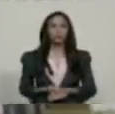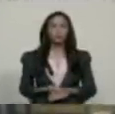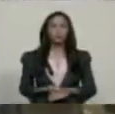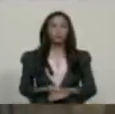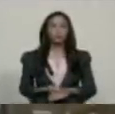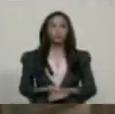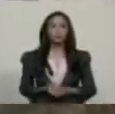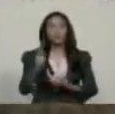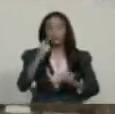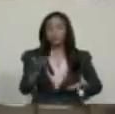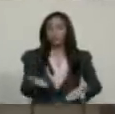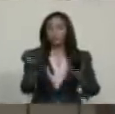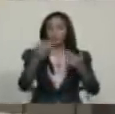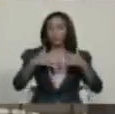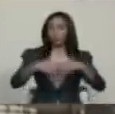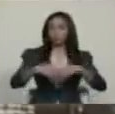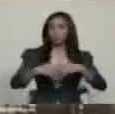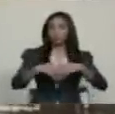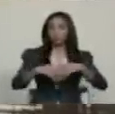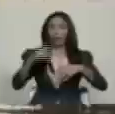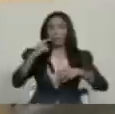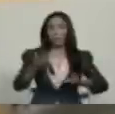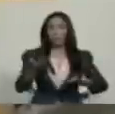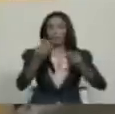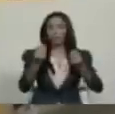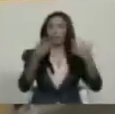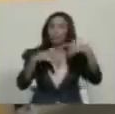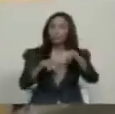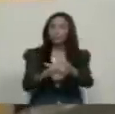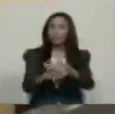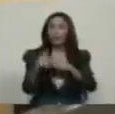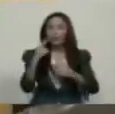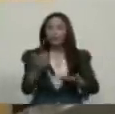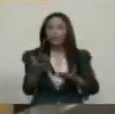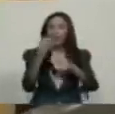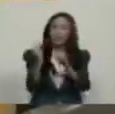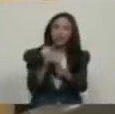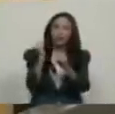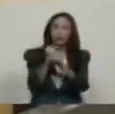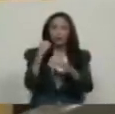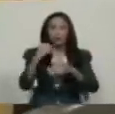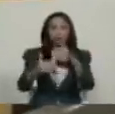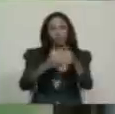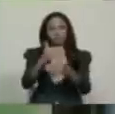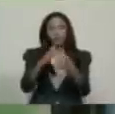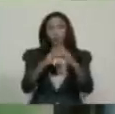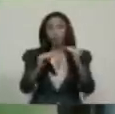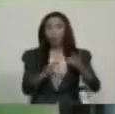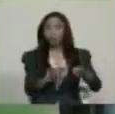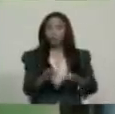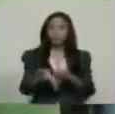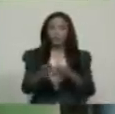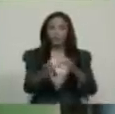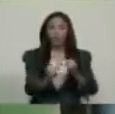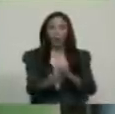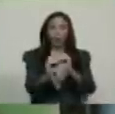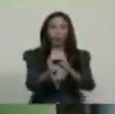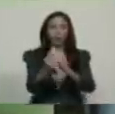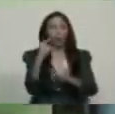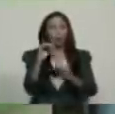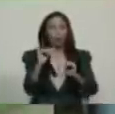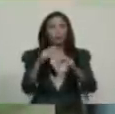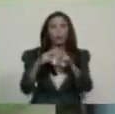Esta planta, presidente, es parte integral de todo un trabajo que estamos realizando en el arco minero de Orinoco, en especial con el mineral